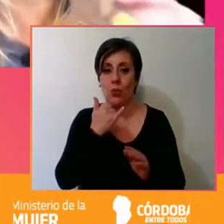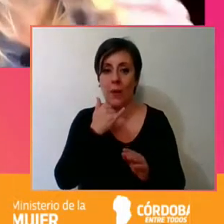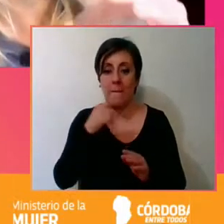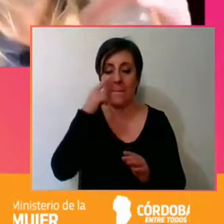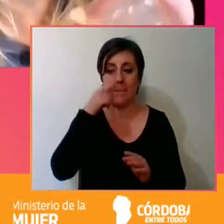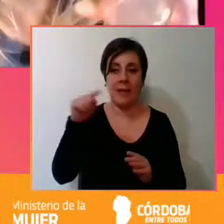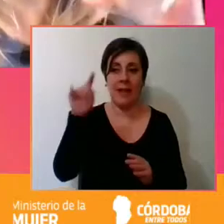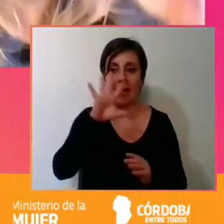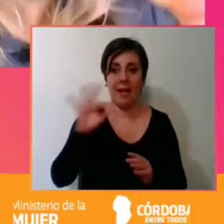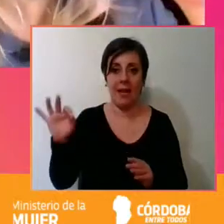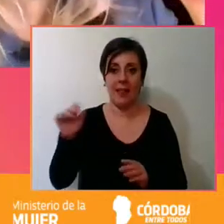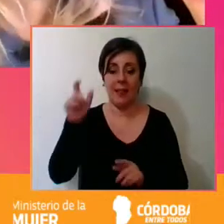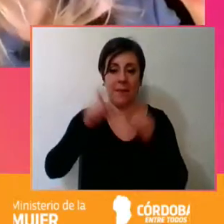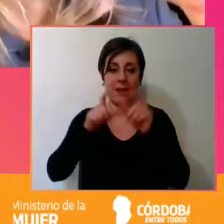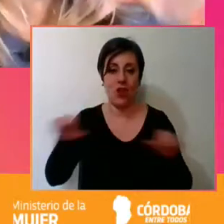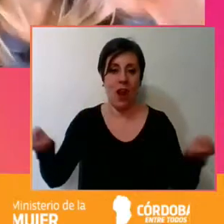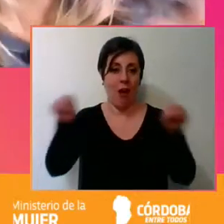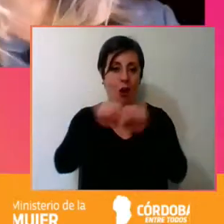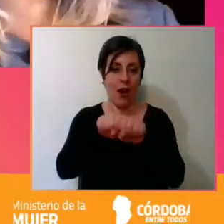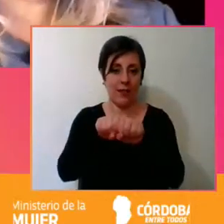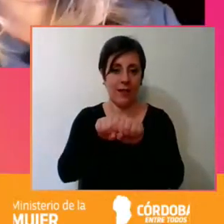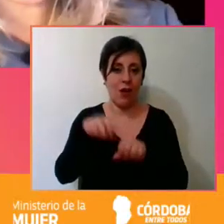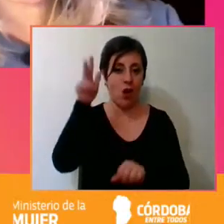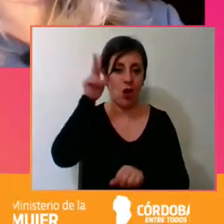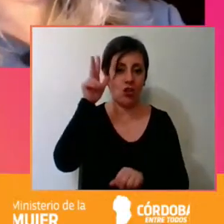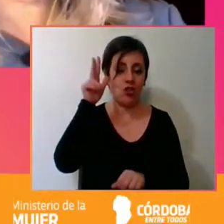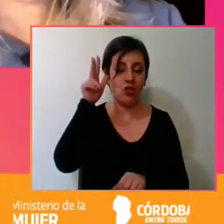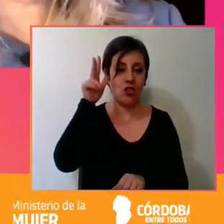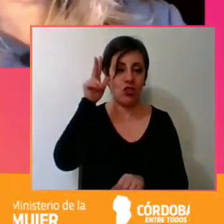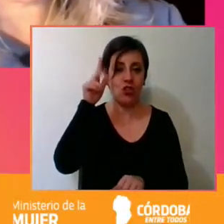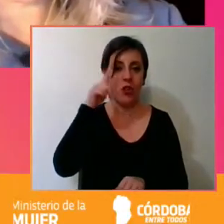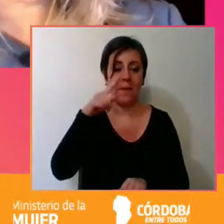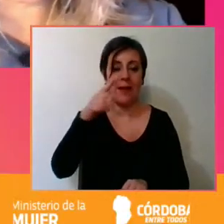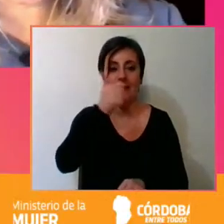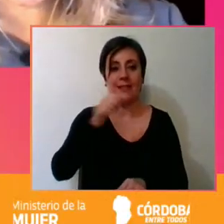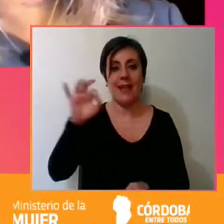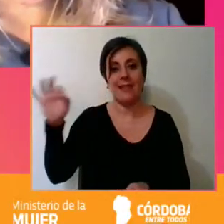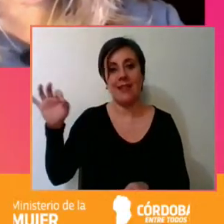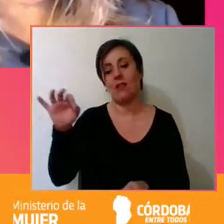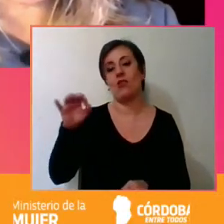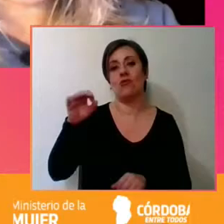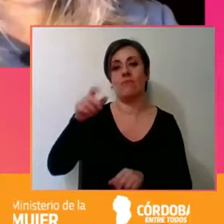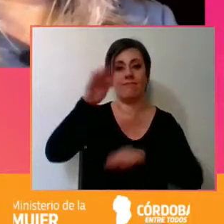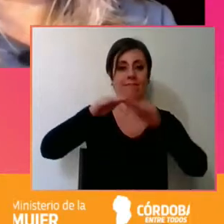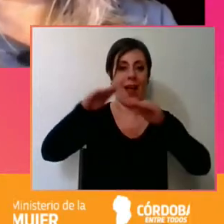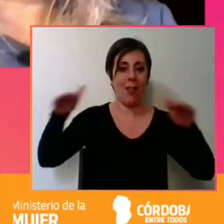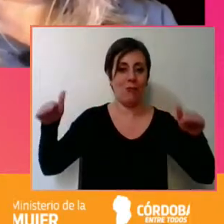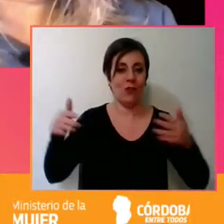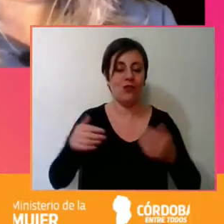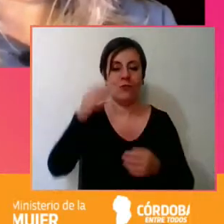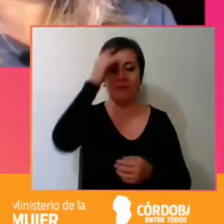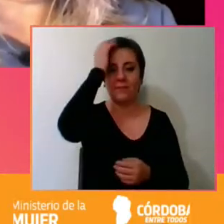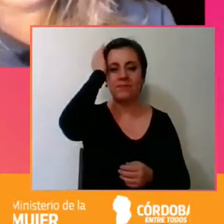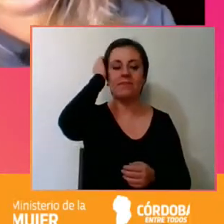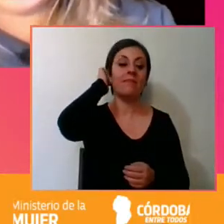personas conectadas, y 8.600 alumnas y alumnos, y bueno, queríamos también que